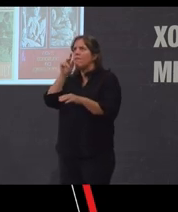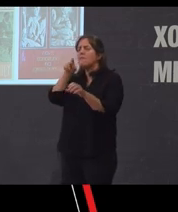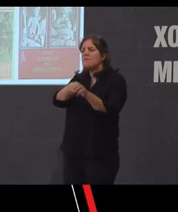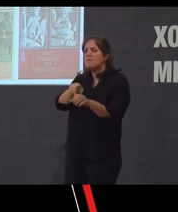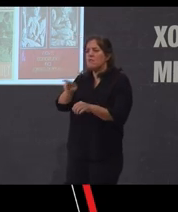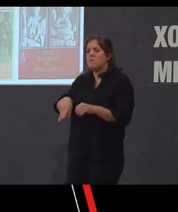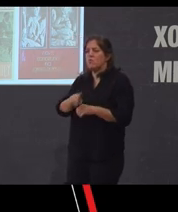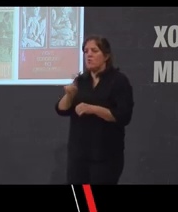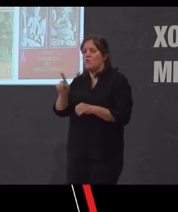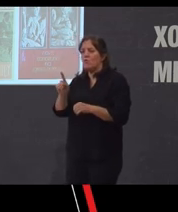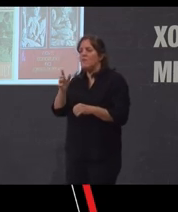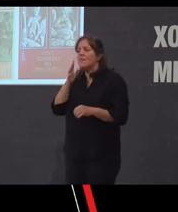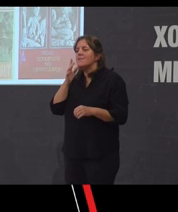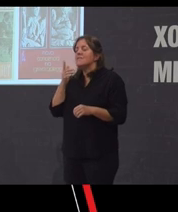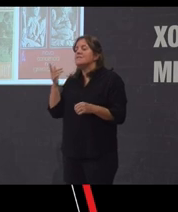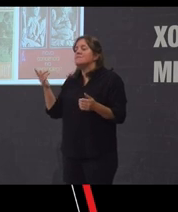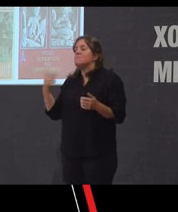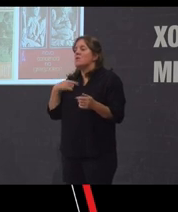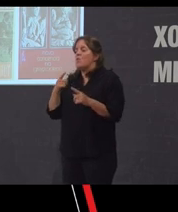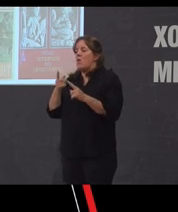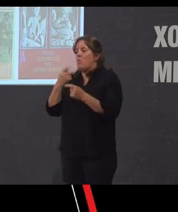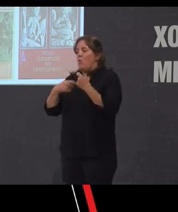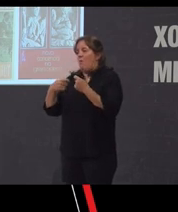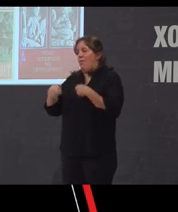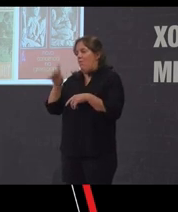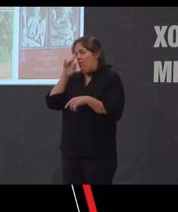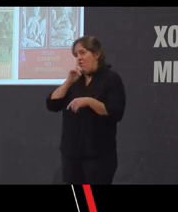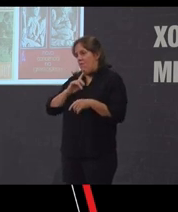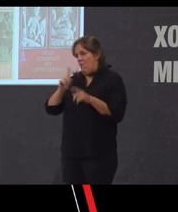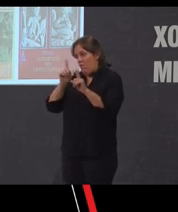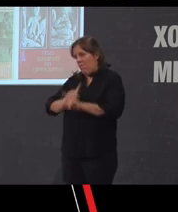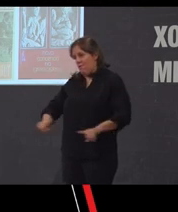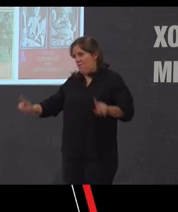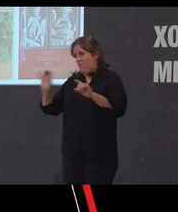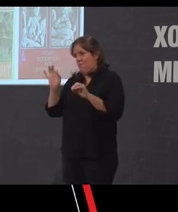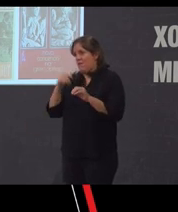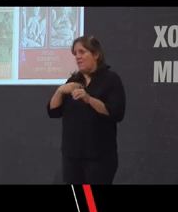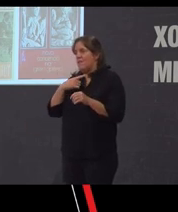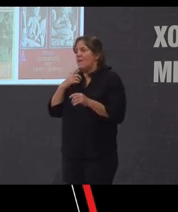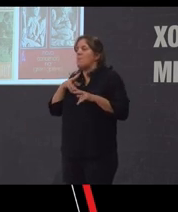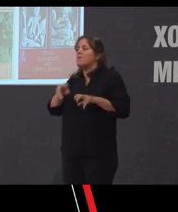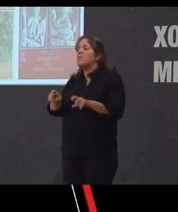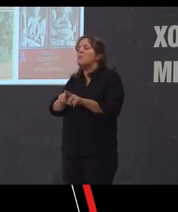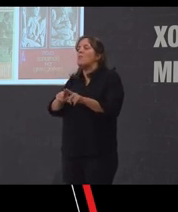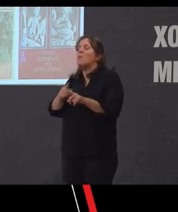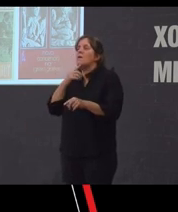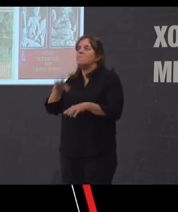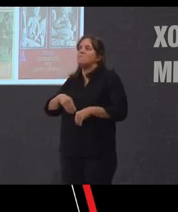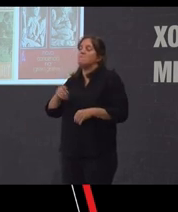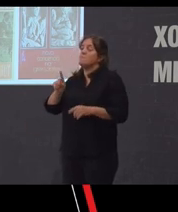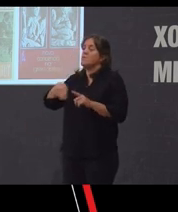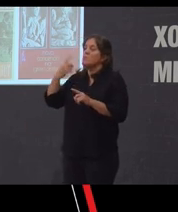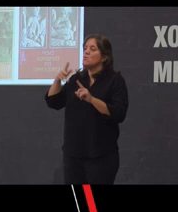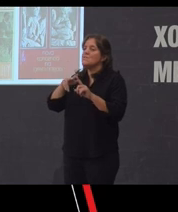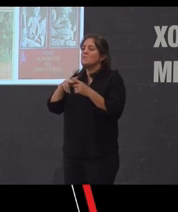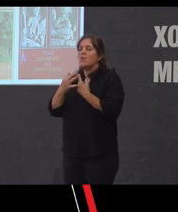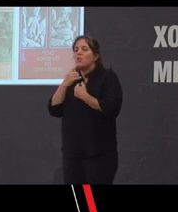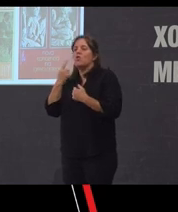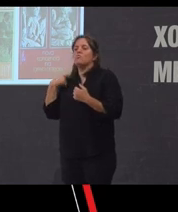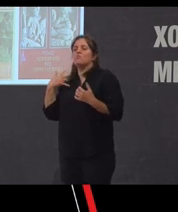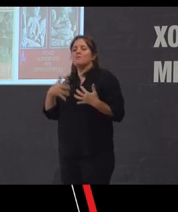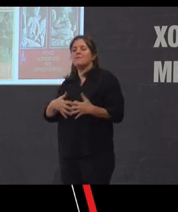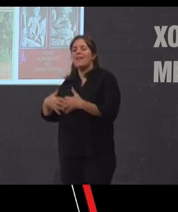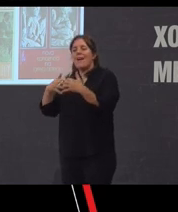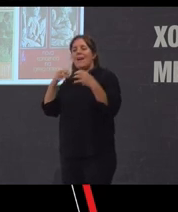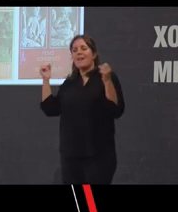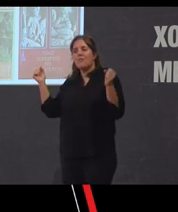era unha maneira de vender o relato cara fora, non? Que inicialmente non colou, pero despois, no contexto da Guerra Fría, a partir